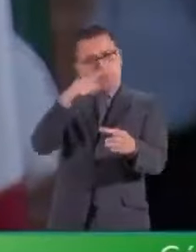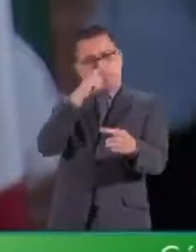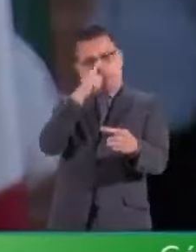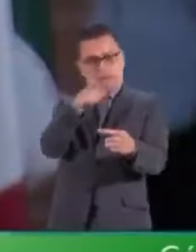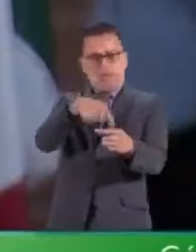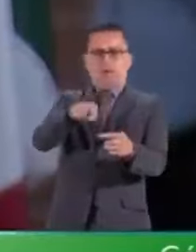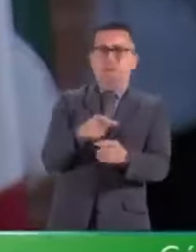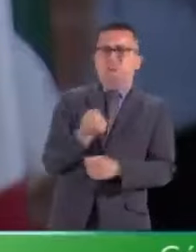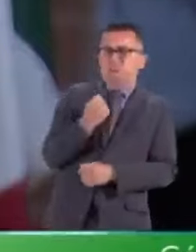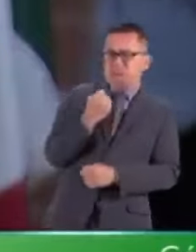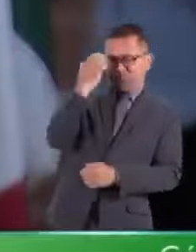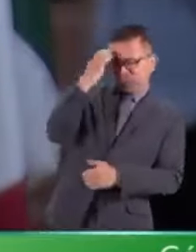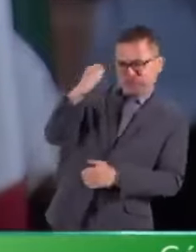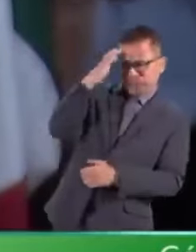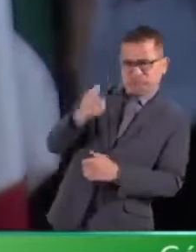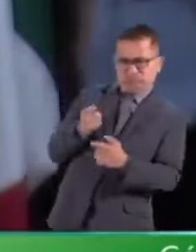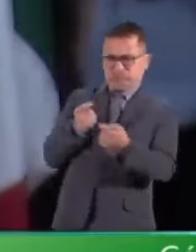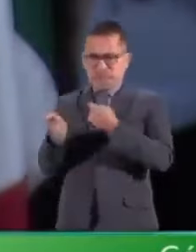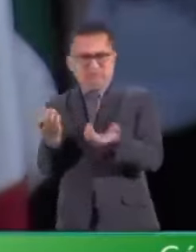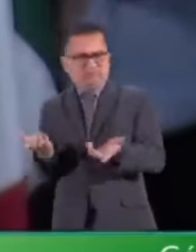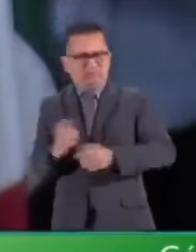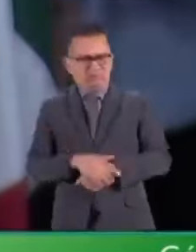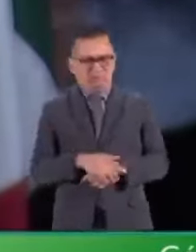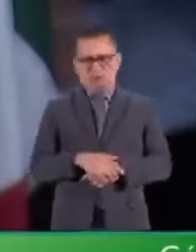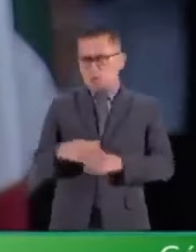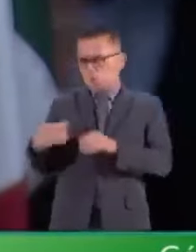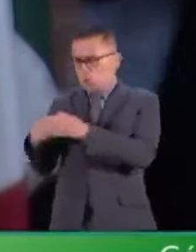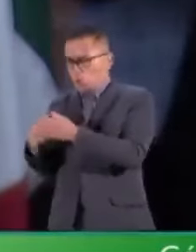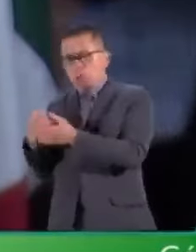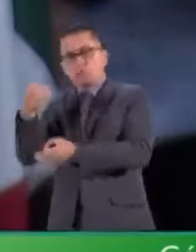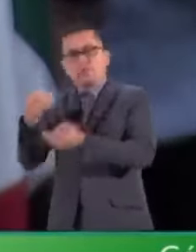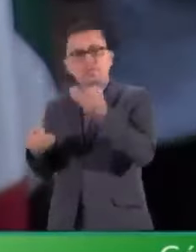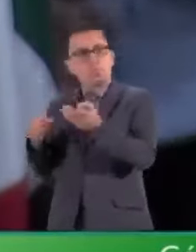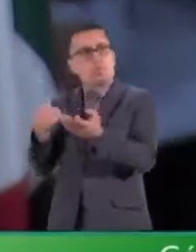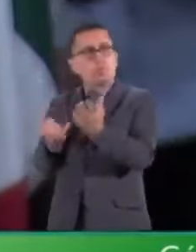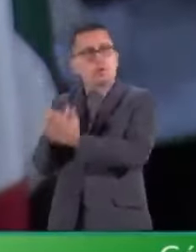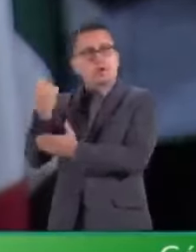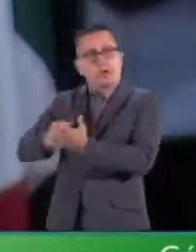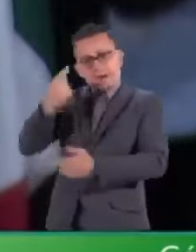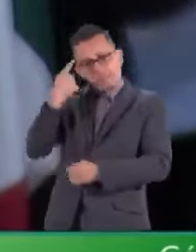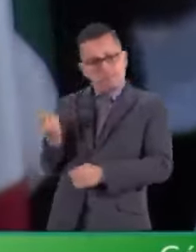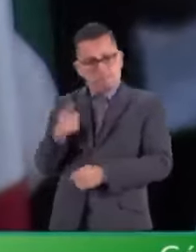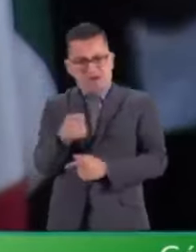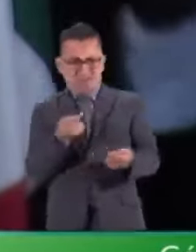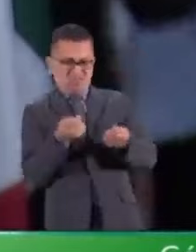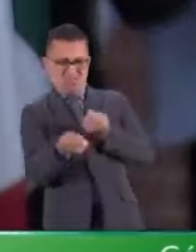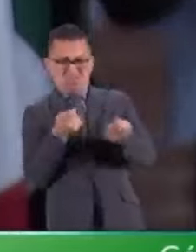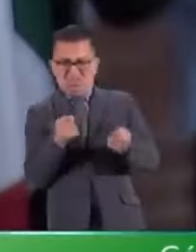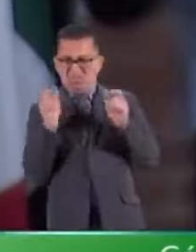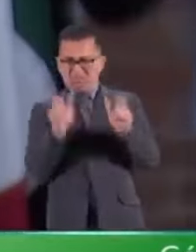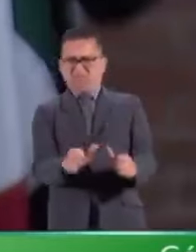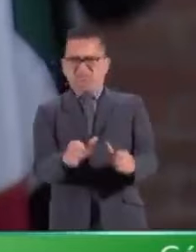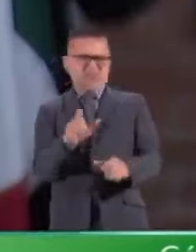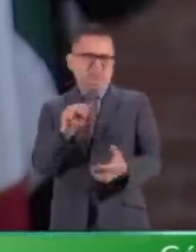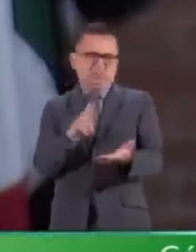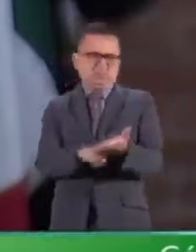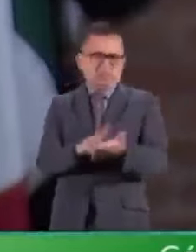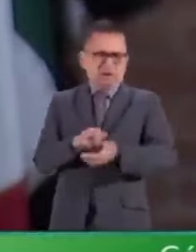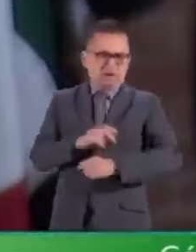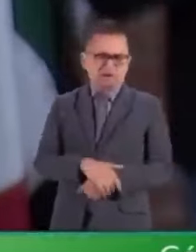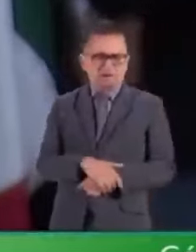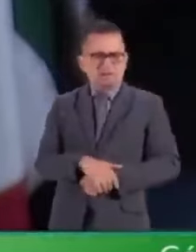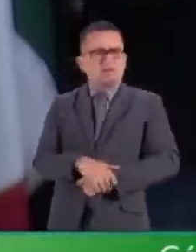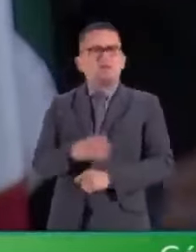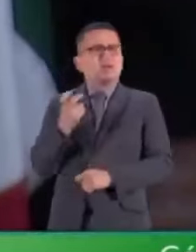un tribunal de disciplina judicial que solo han tenido nuestras constituciones en